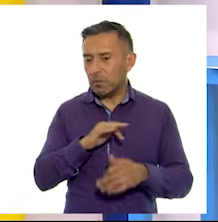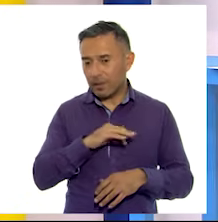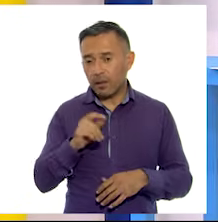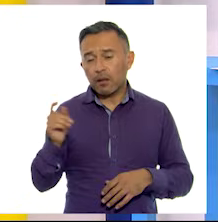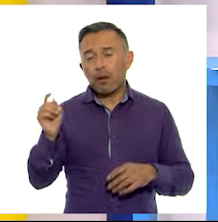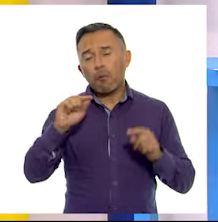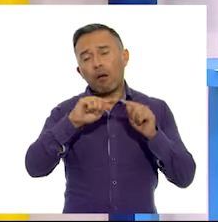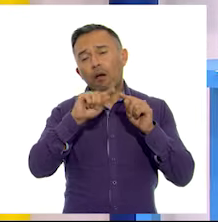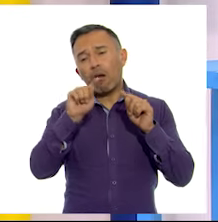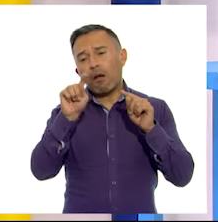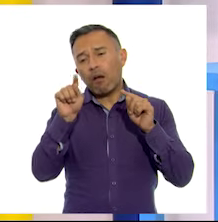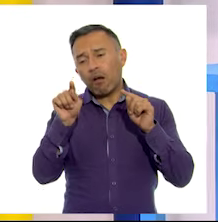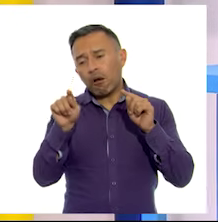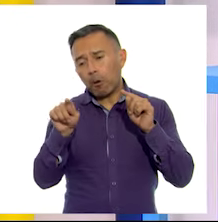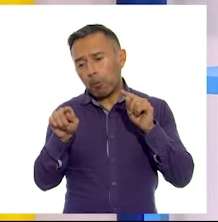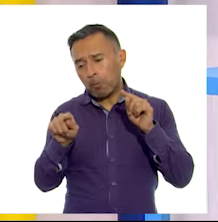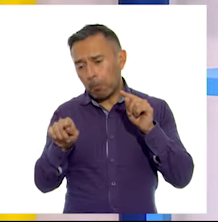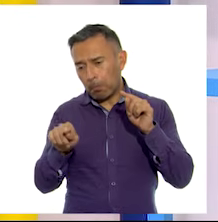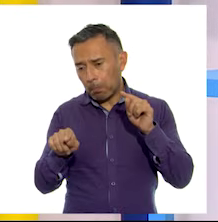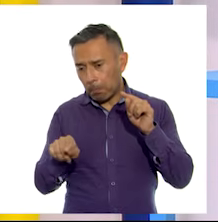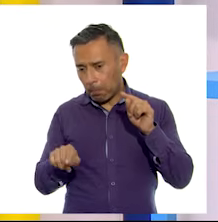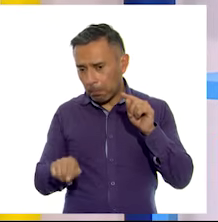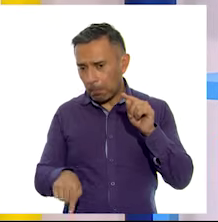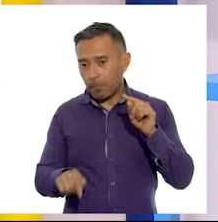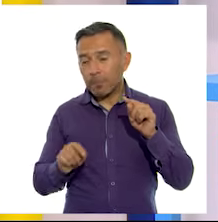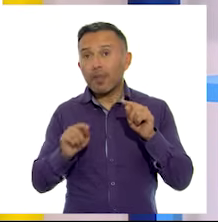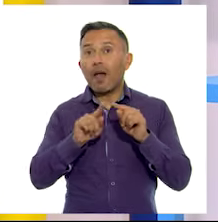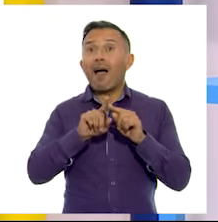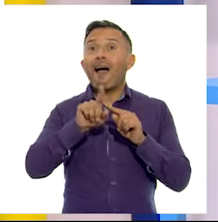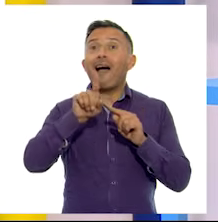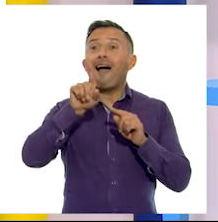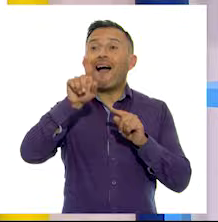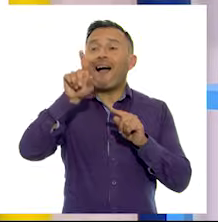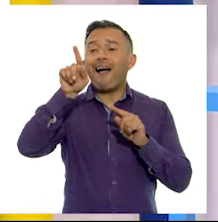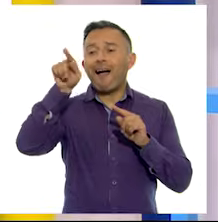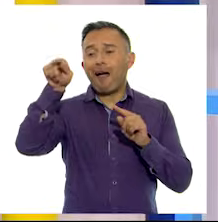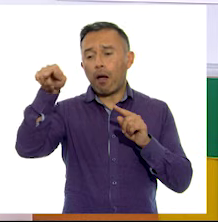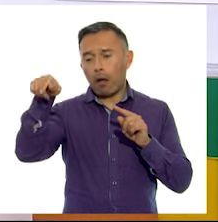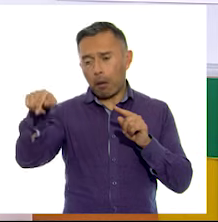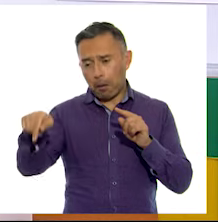se va cayendo. Un punto que se ilusiona y después se cae de su nube.